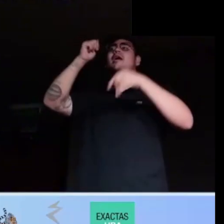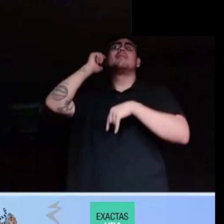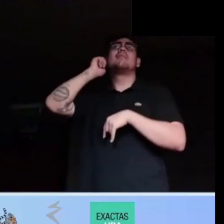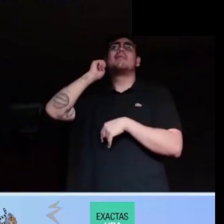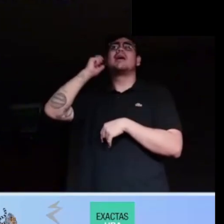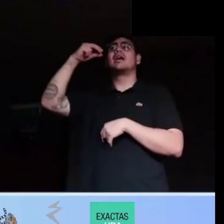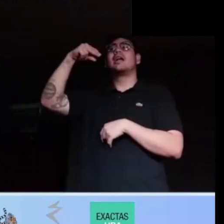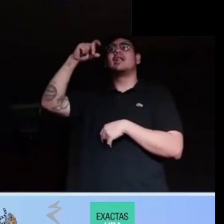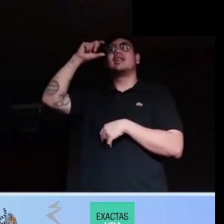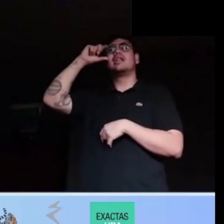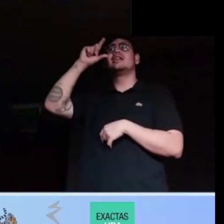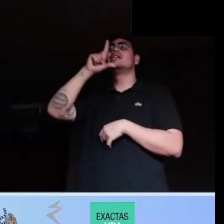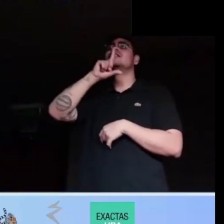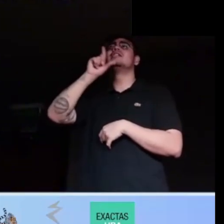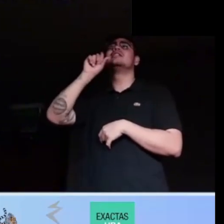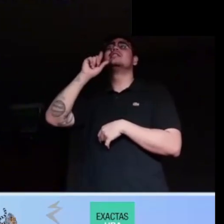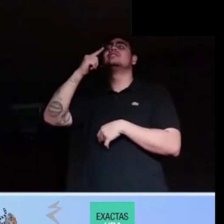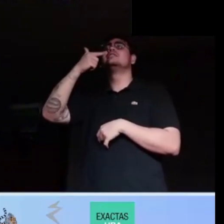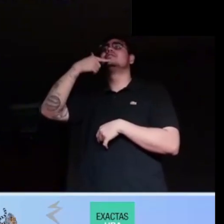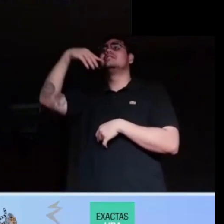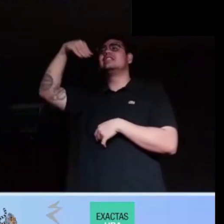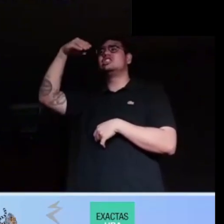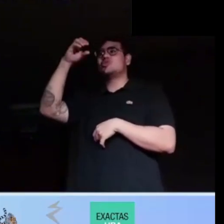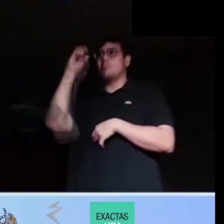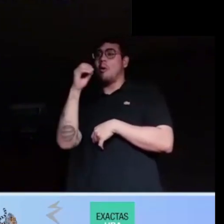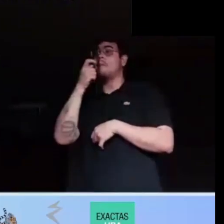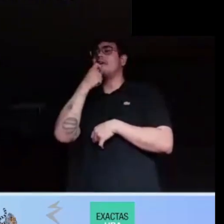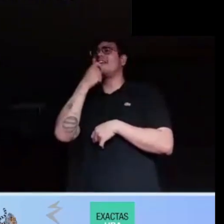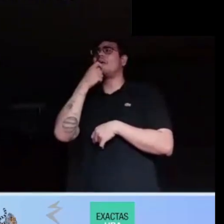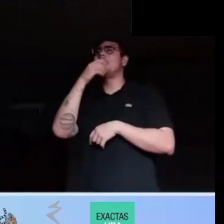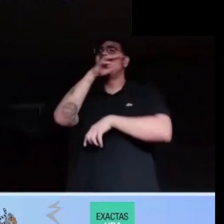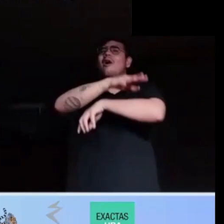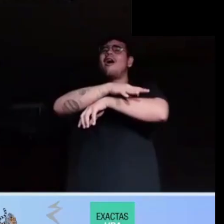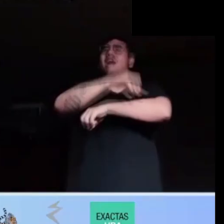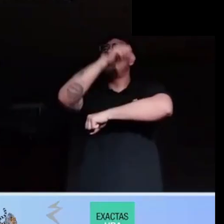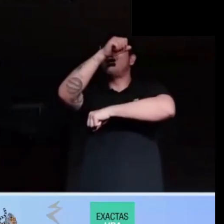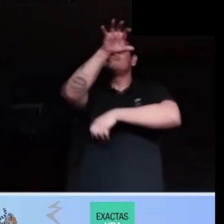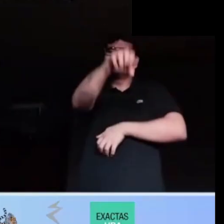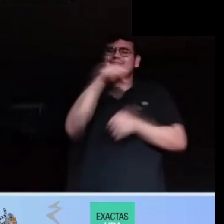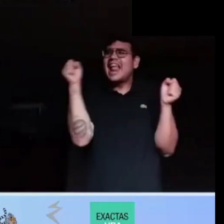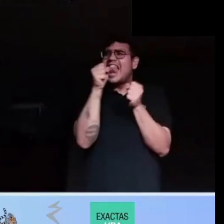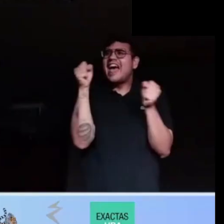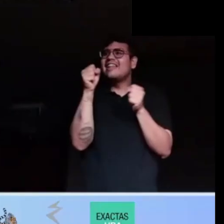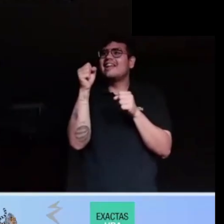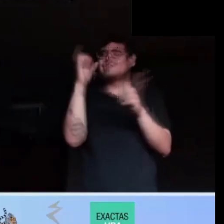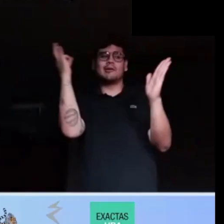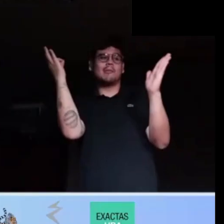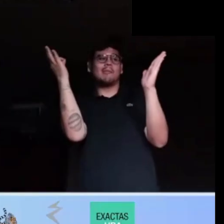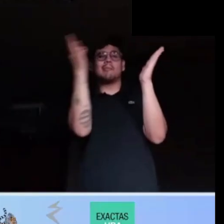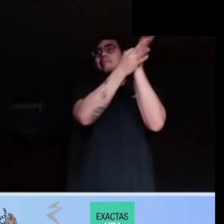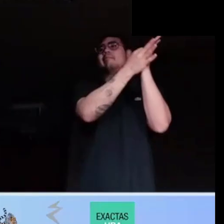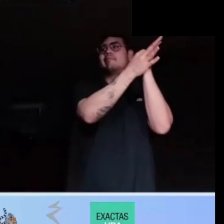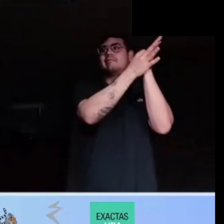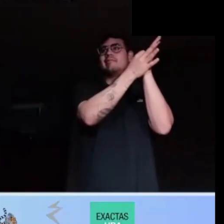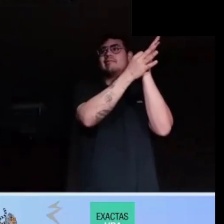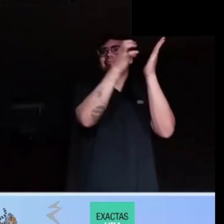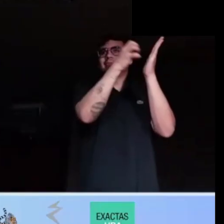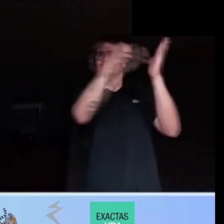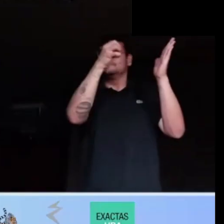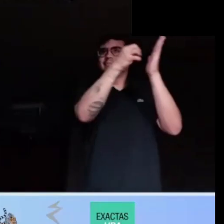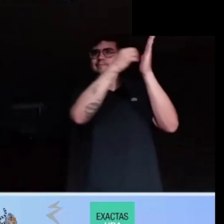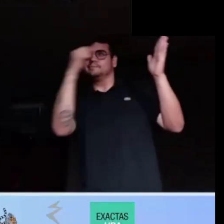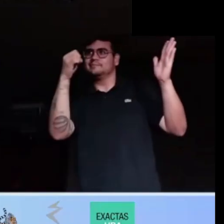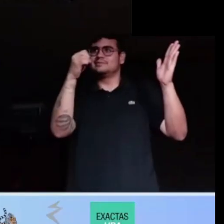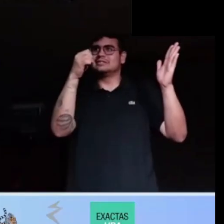están, ¿no? Todos tenemos imanes en la heladera, pero preguntarnos de dónde viene, cómo es, la caracterización de esa